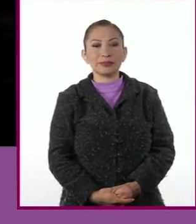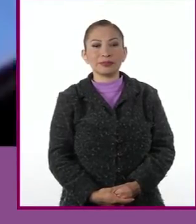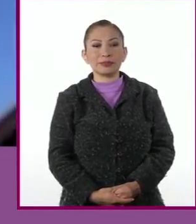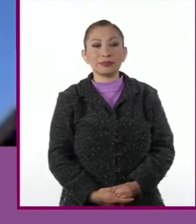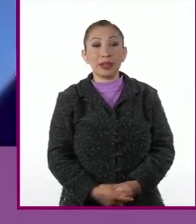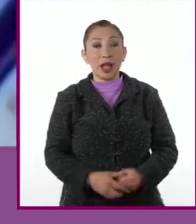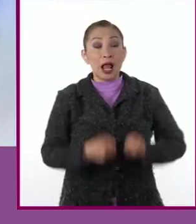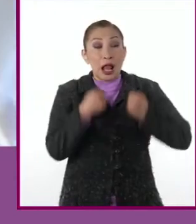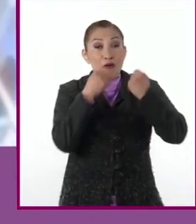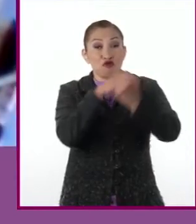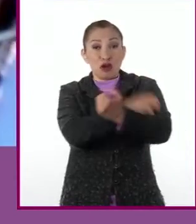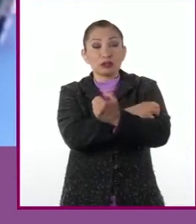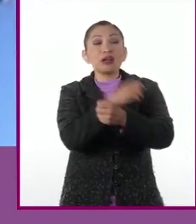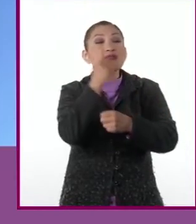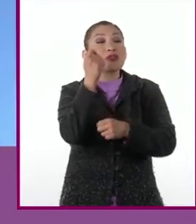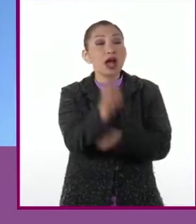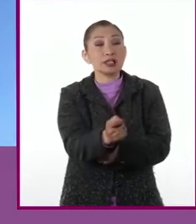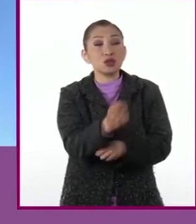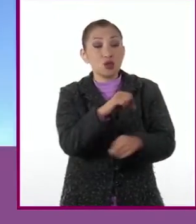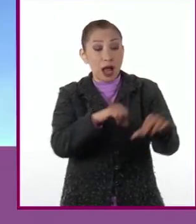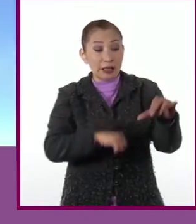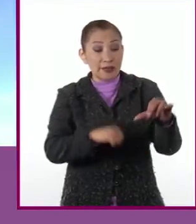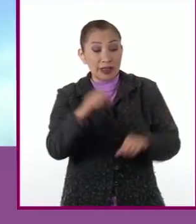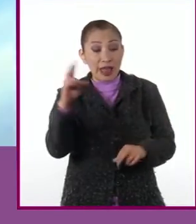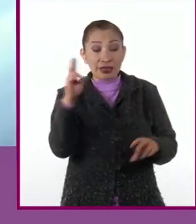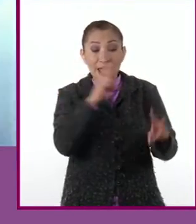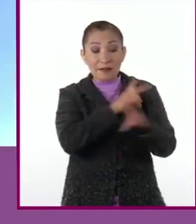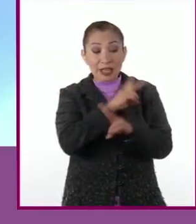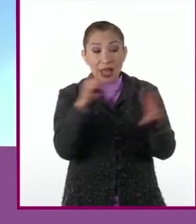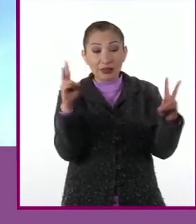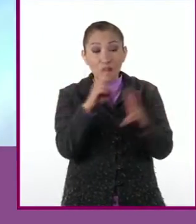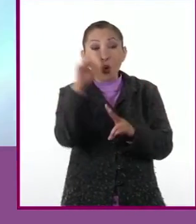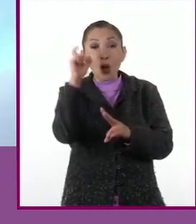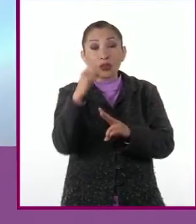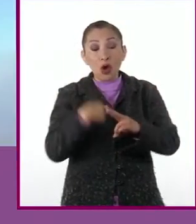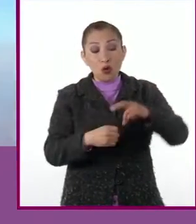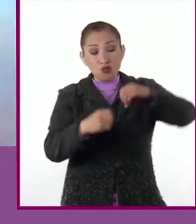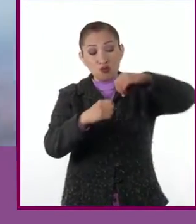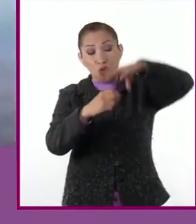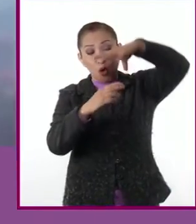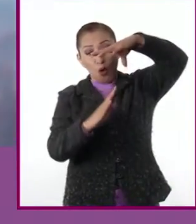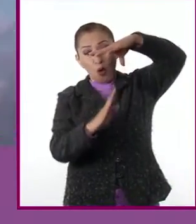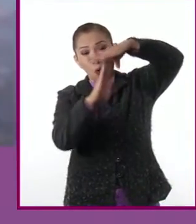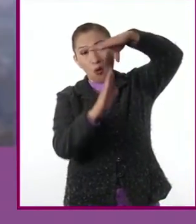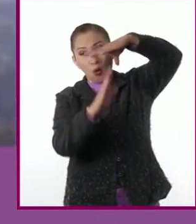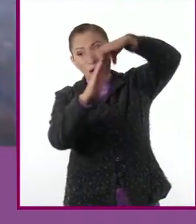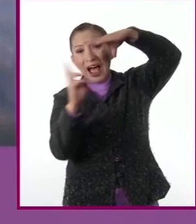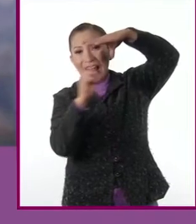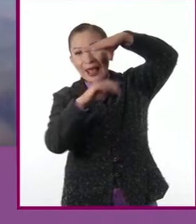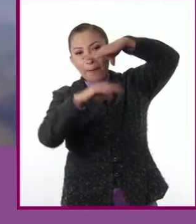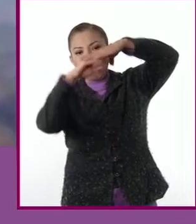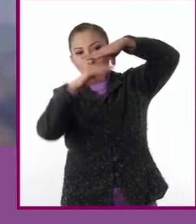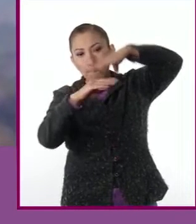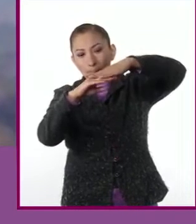La fuerza es aquella acción del viento presente al frenar un paracaídas.